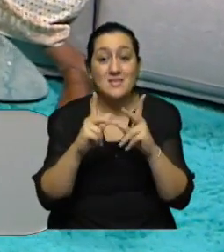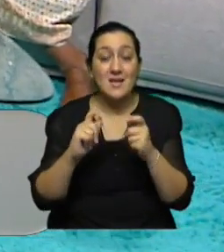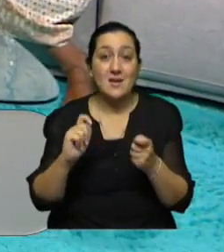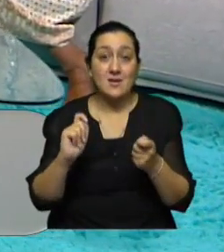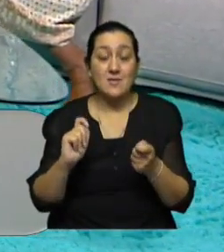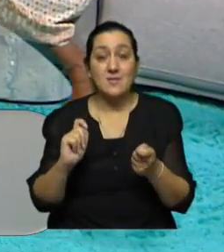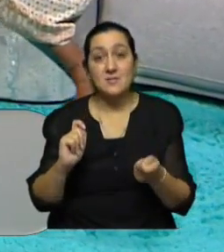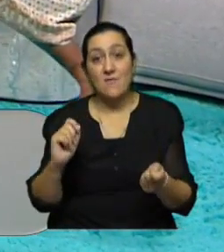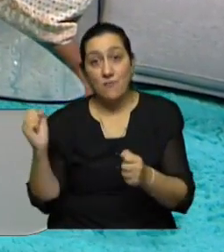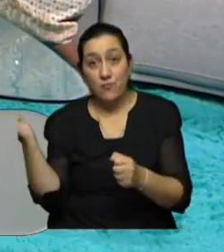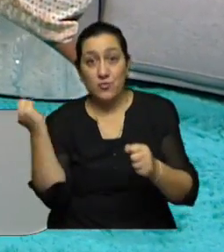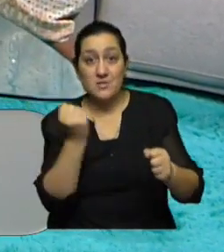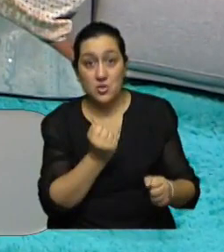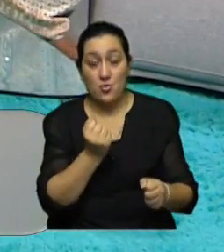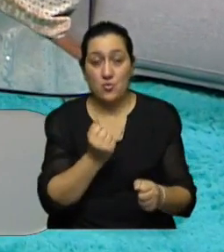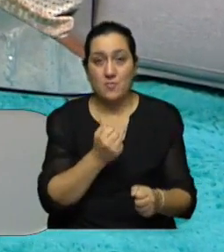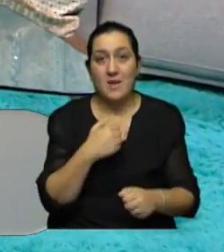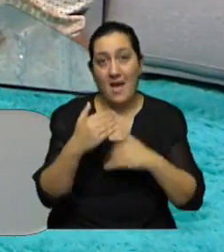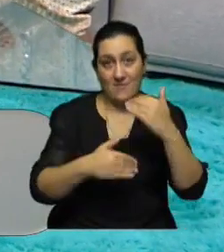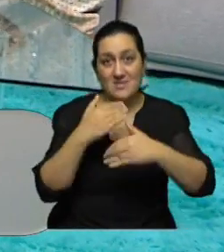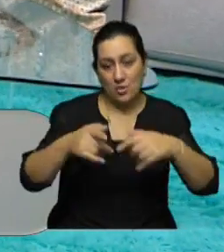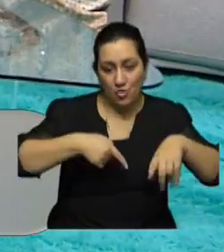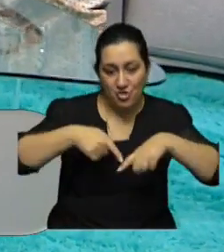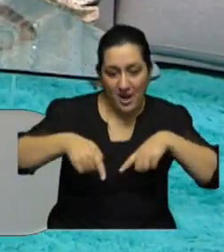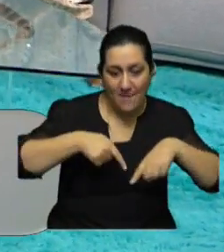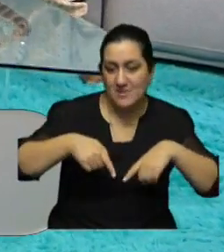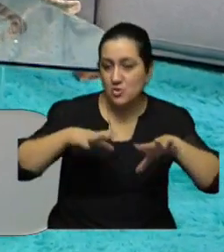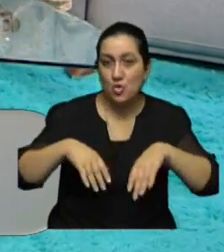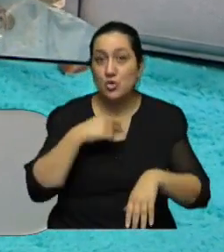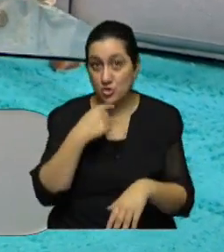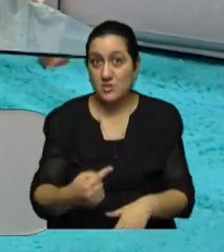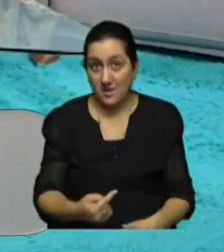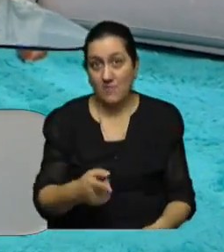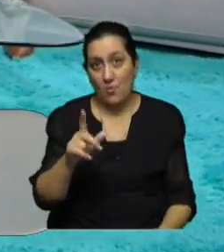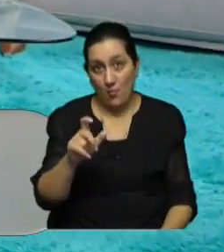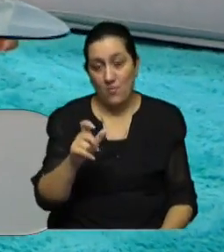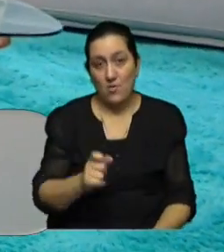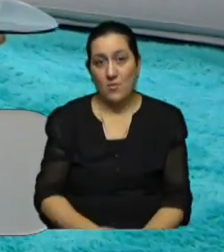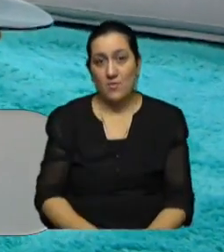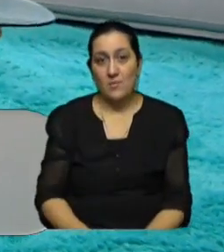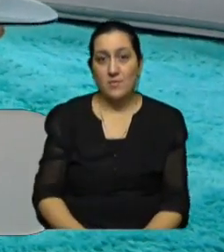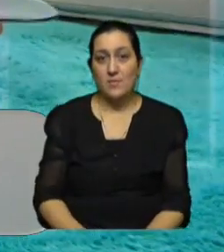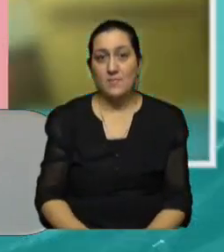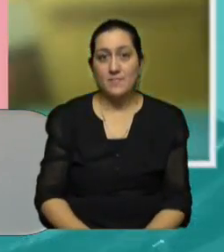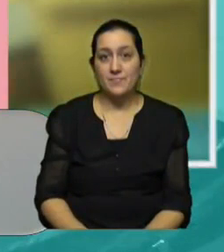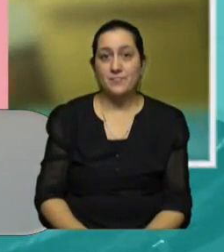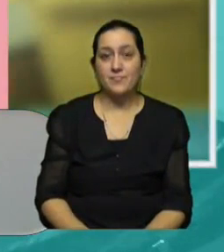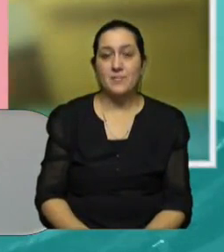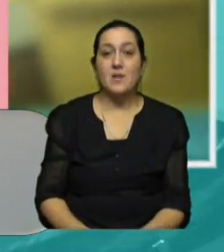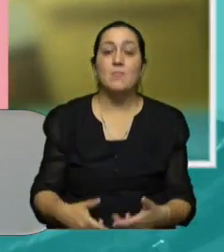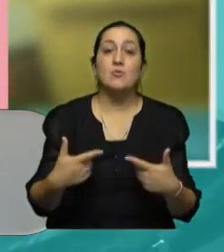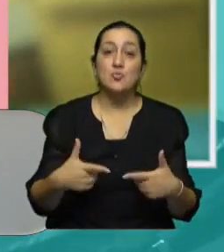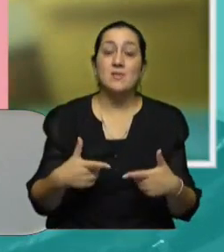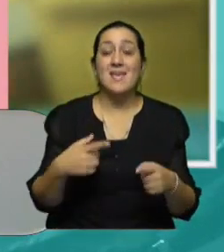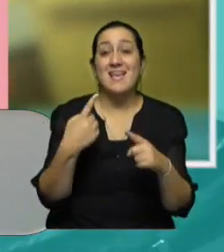mucho, porque aparte para ir avanzando en cuanto a trámites y demás, como es en Estados Unidos, se tiene que tener la fundación, y bueno, ya por suerte